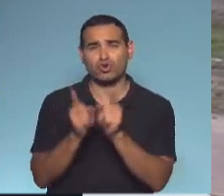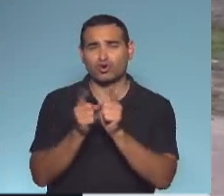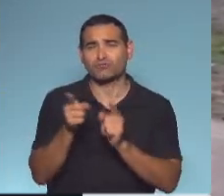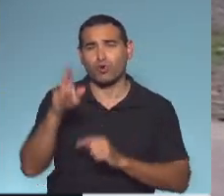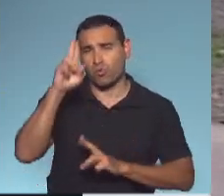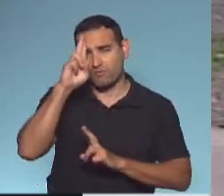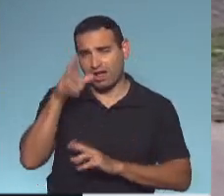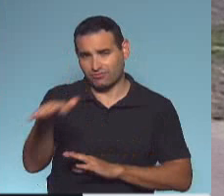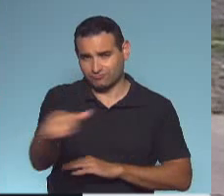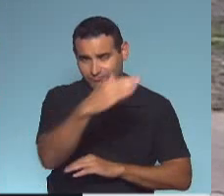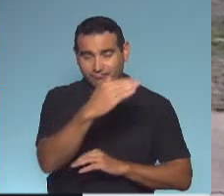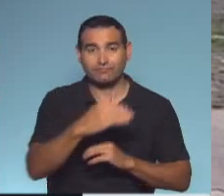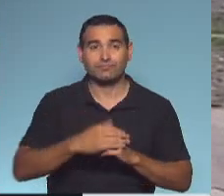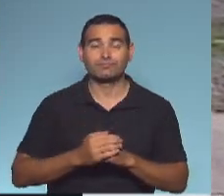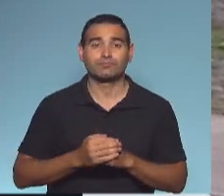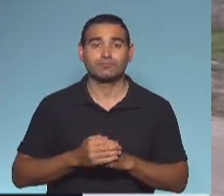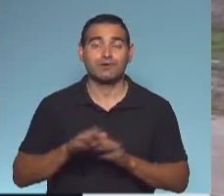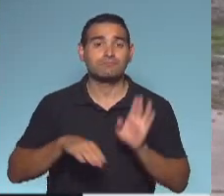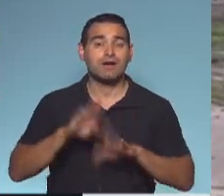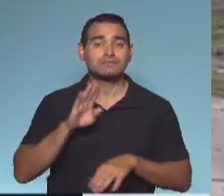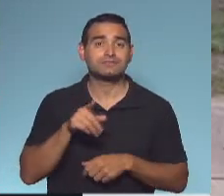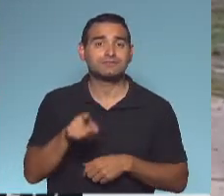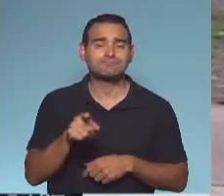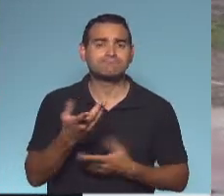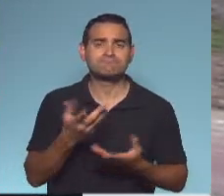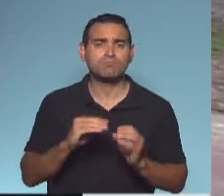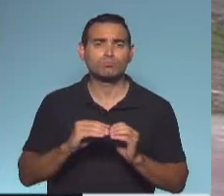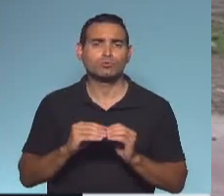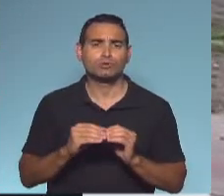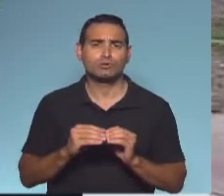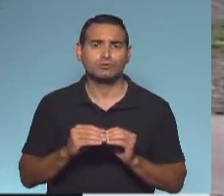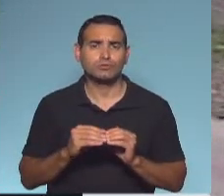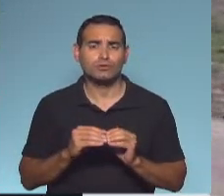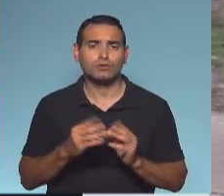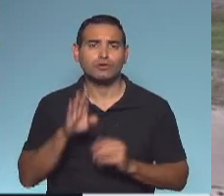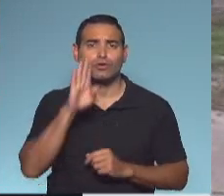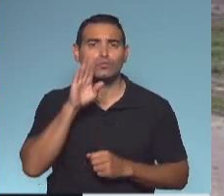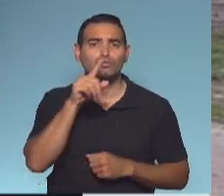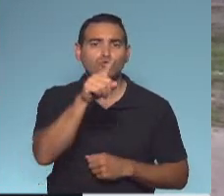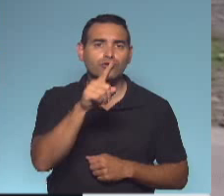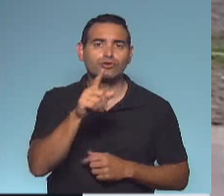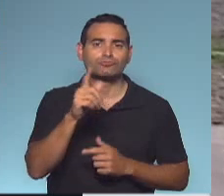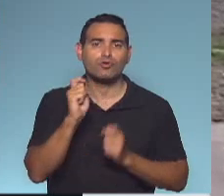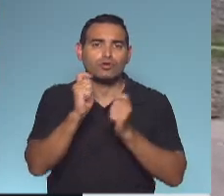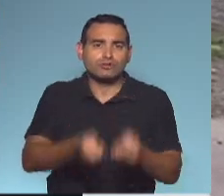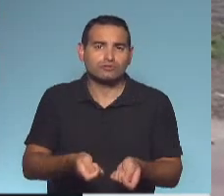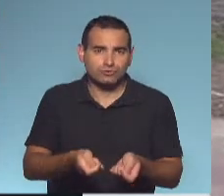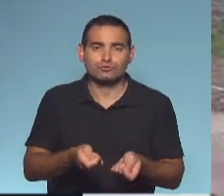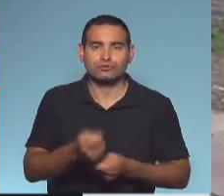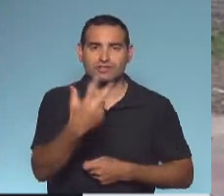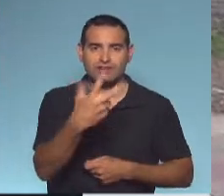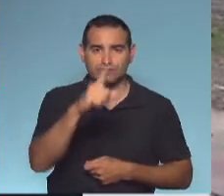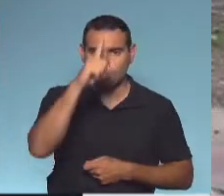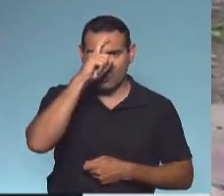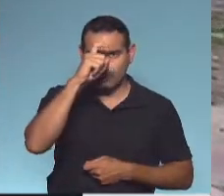rossi aclarando principalmente el motivo por los cuales los estados unidos ha donado estos tres